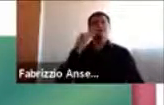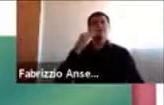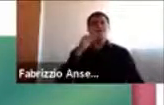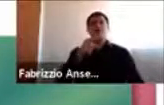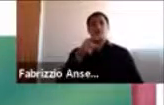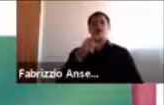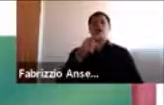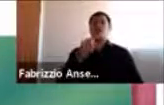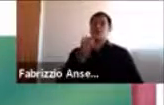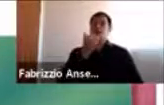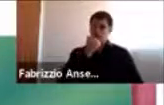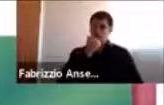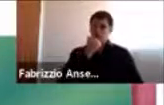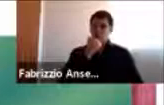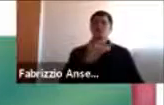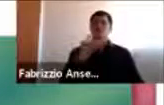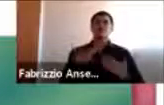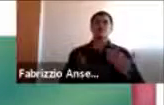es